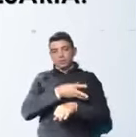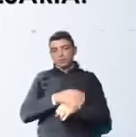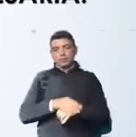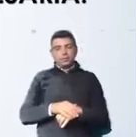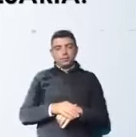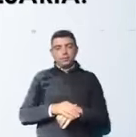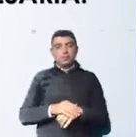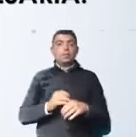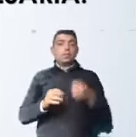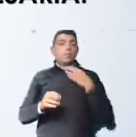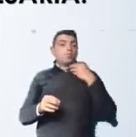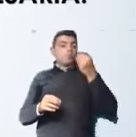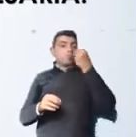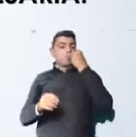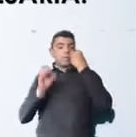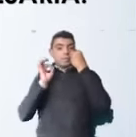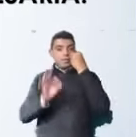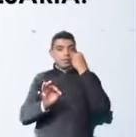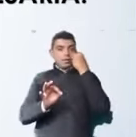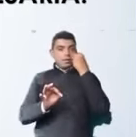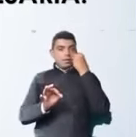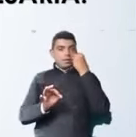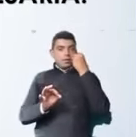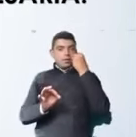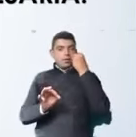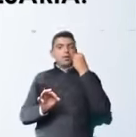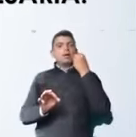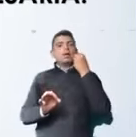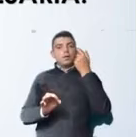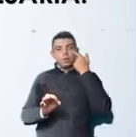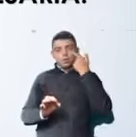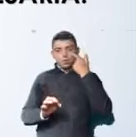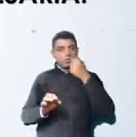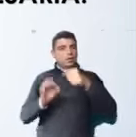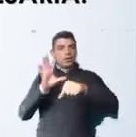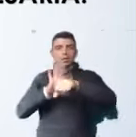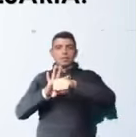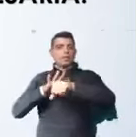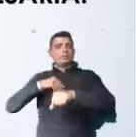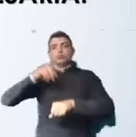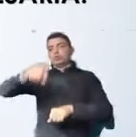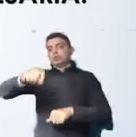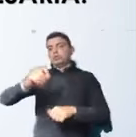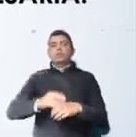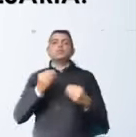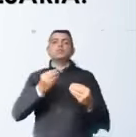la alimentación es buena, la medicina no es necesaria. Muchas gracias.